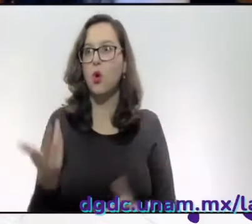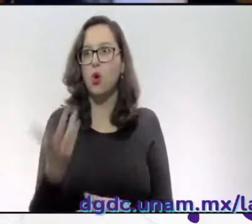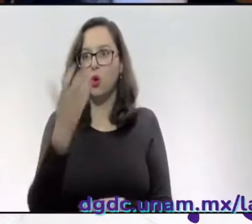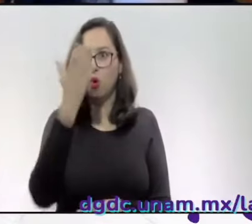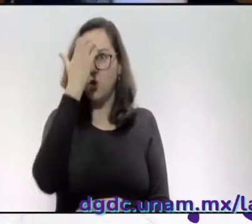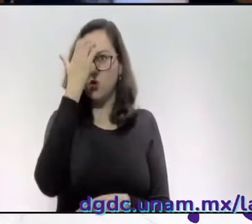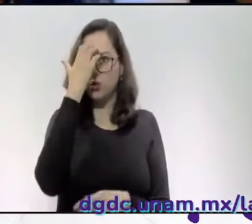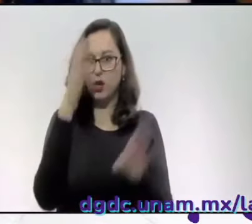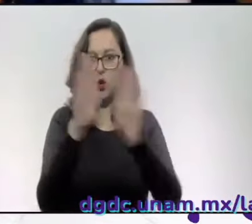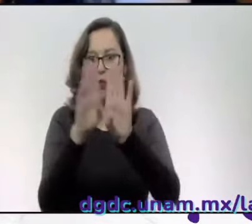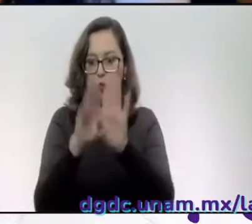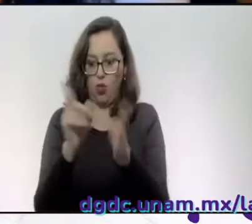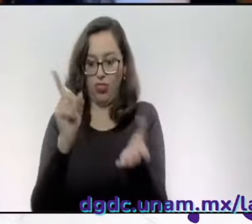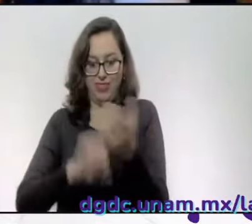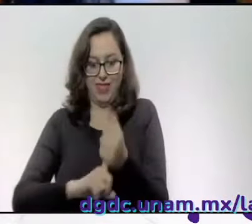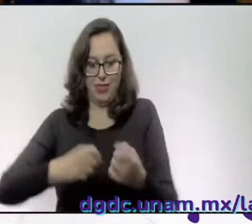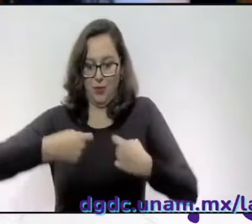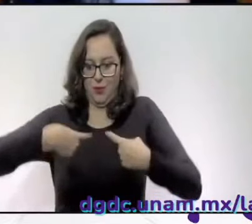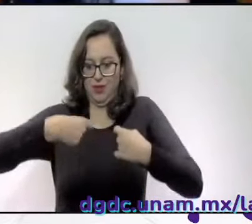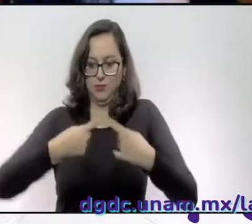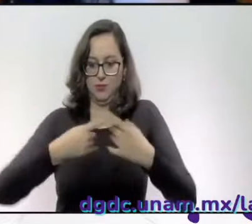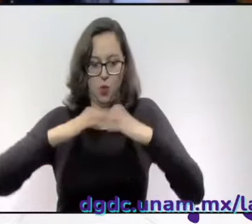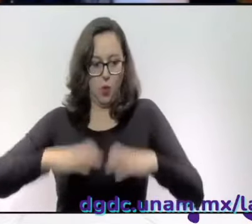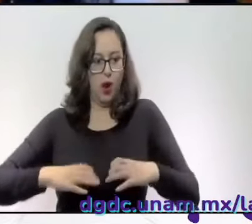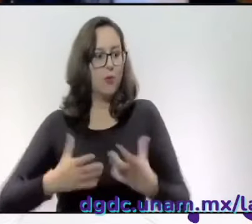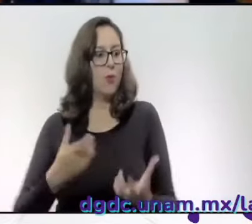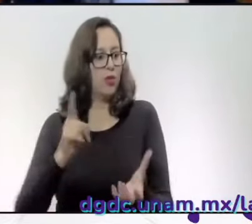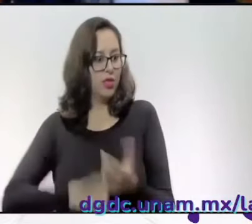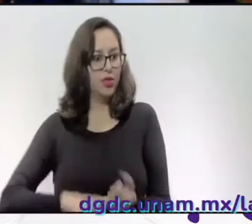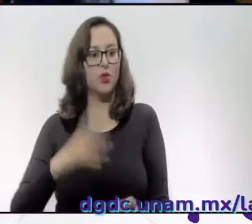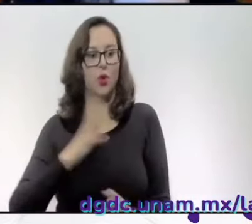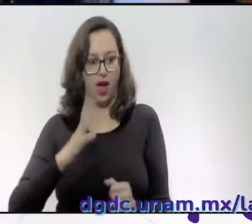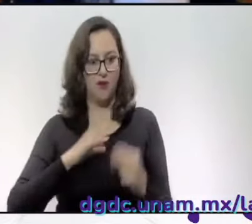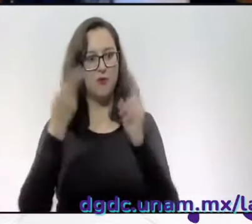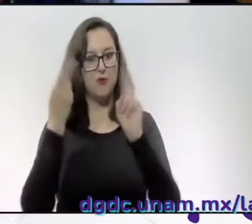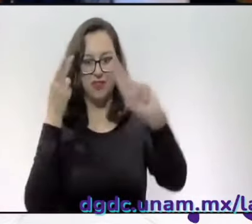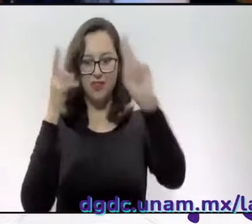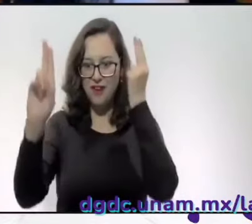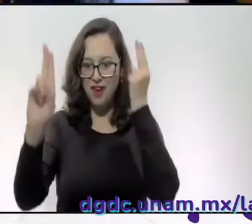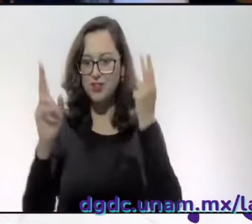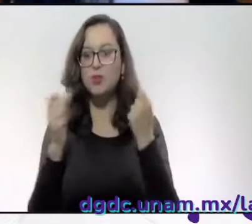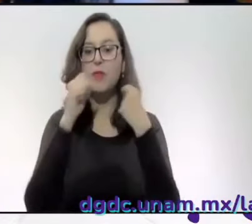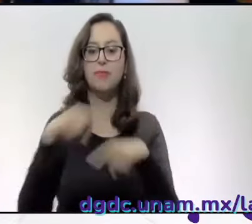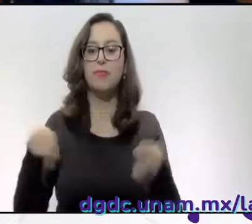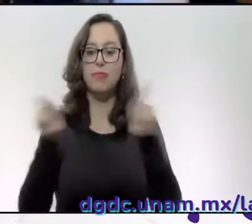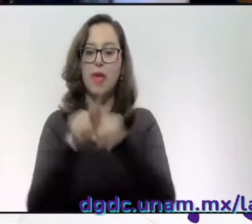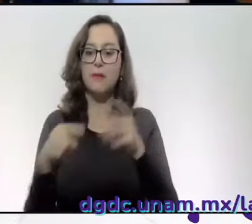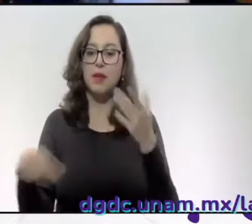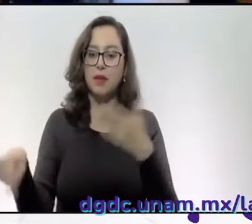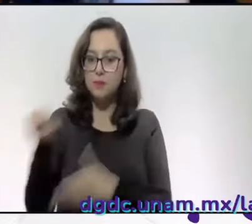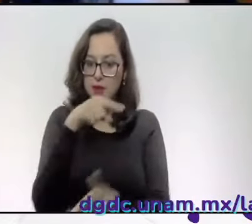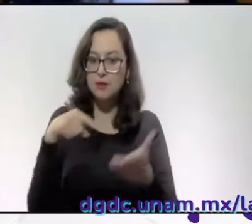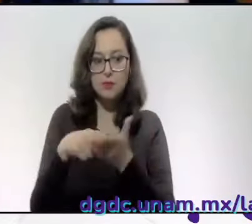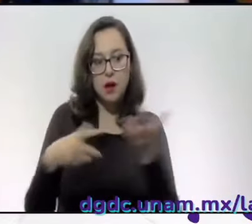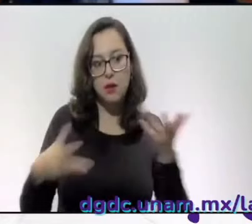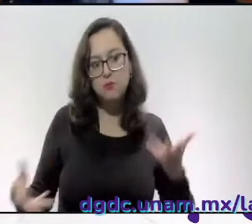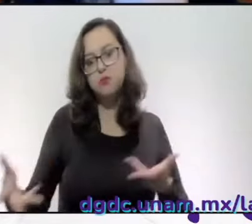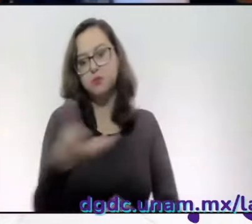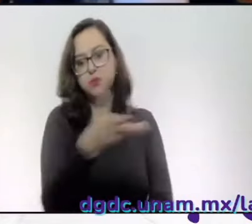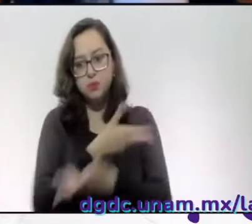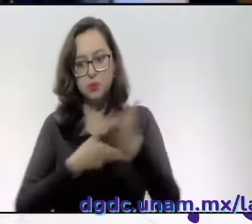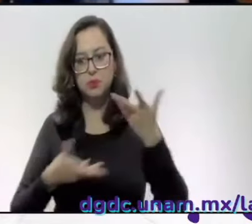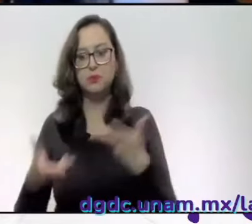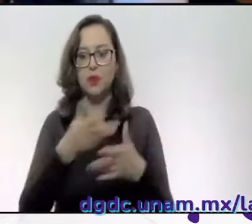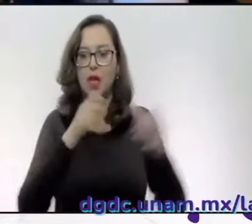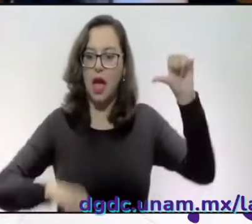en nosotros mismos, somos parte de él y bueno, pues también es el lugar donde tienen lugar nuestras interacciones. Desde el punto